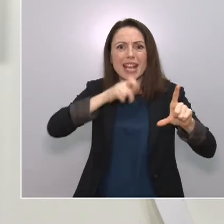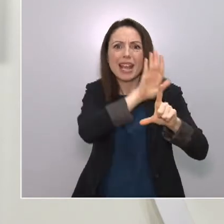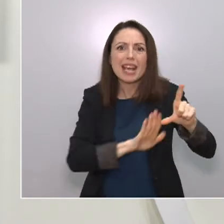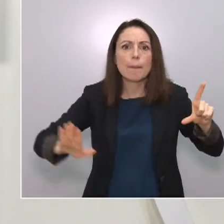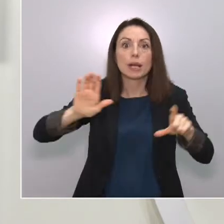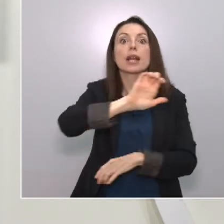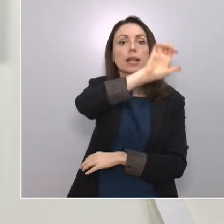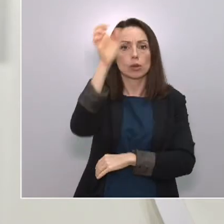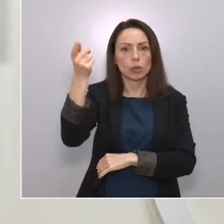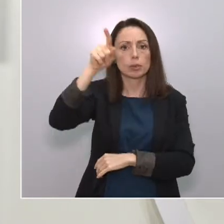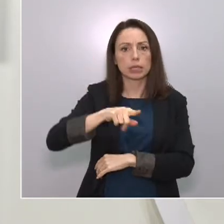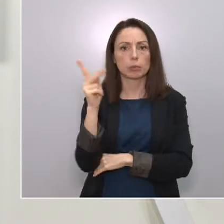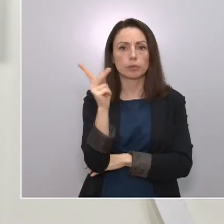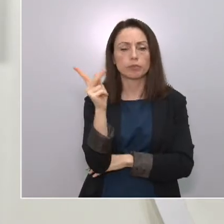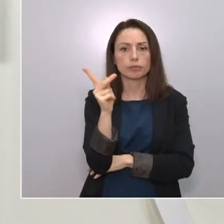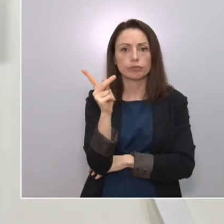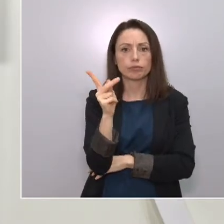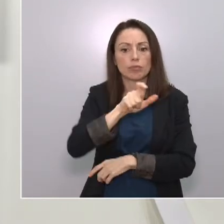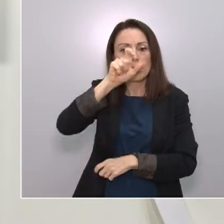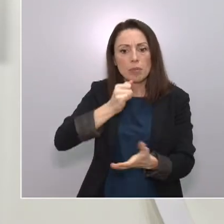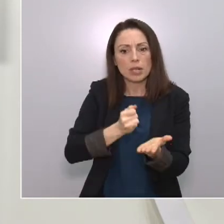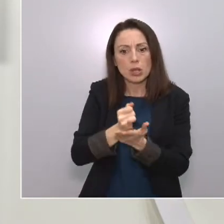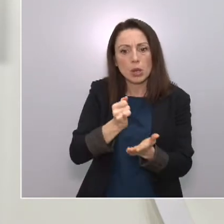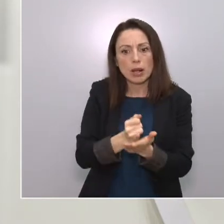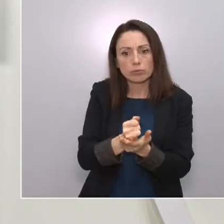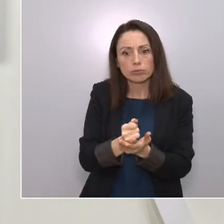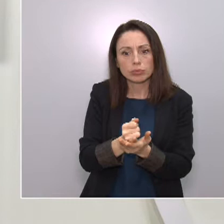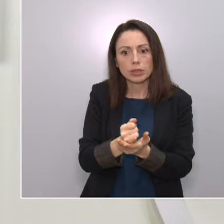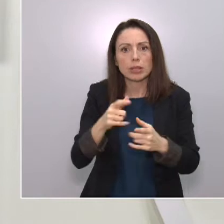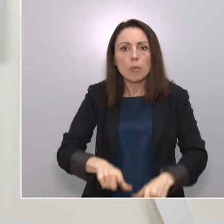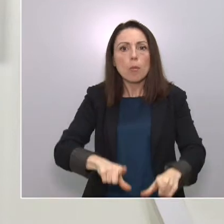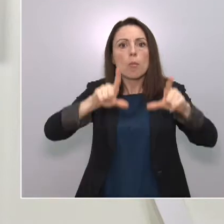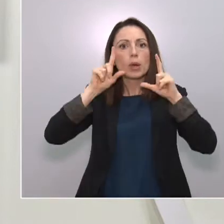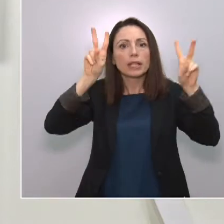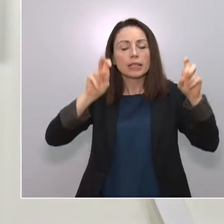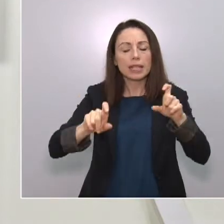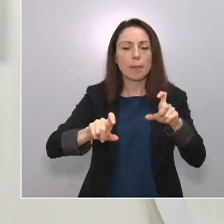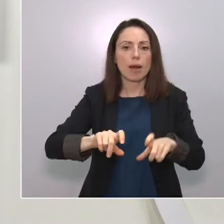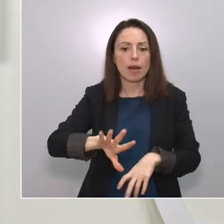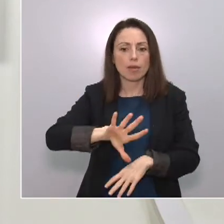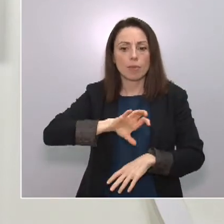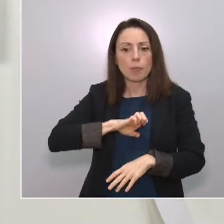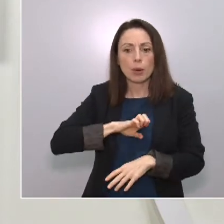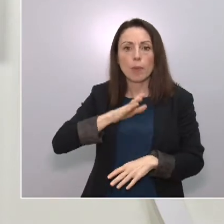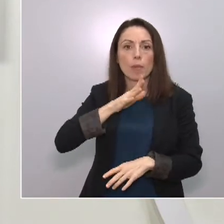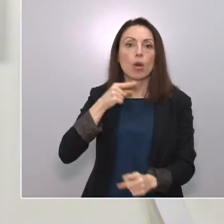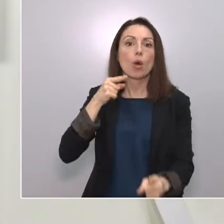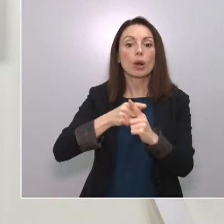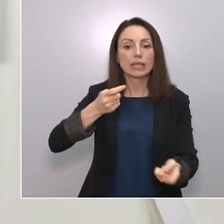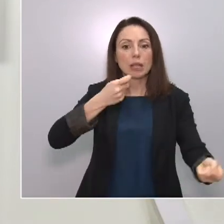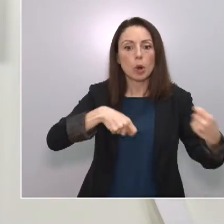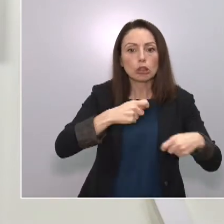y a Europa. Los que no han dudado en exponerse al virus para que pudiéramos encontrar llenas las estanterías de